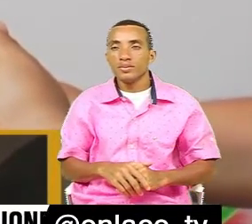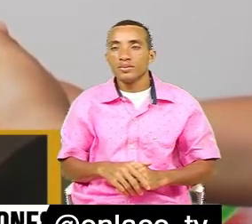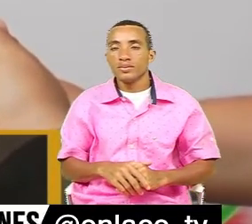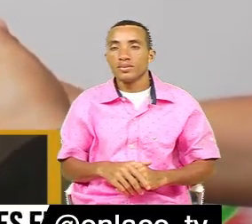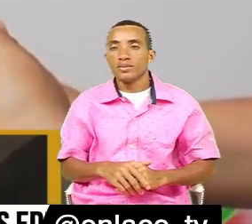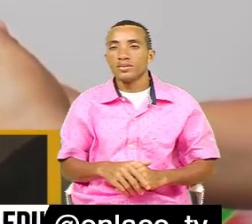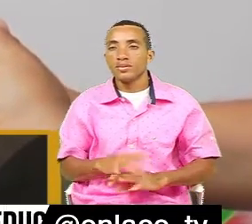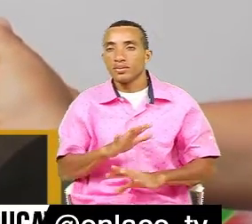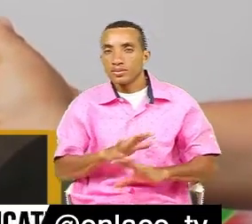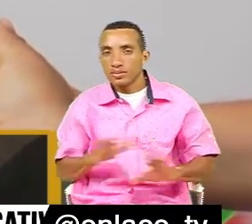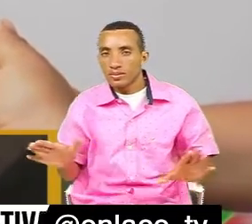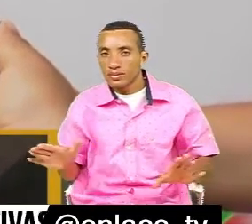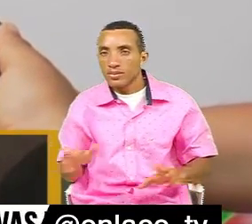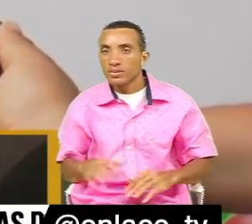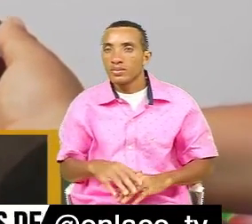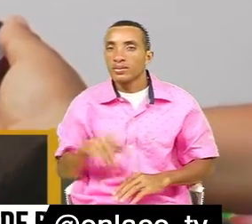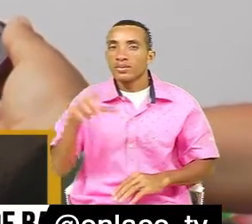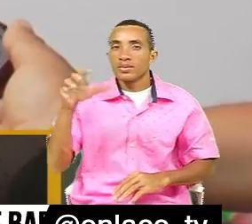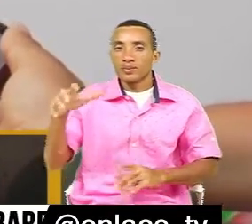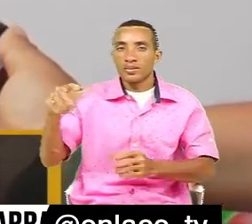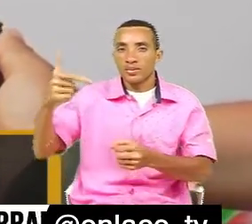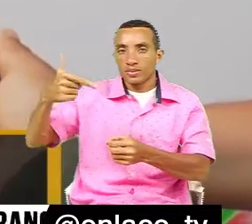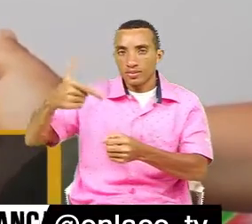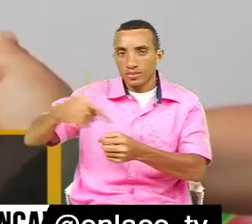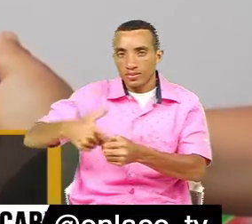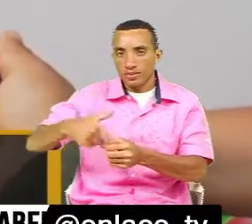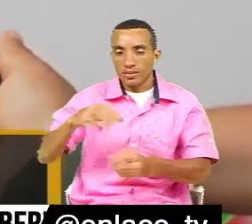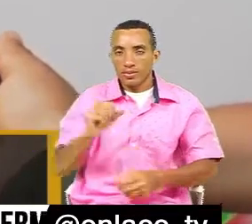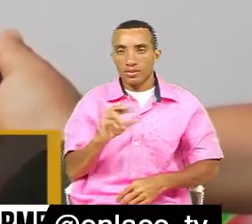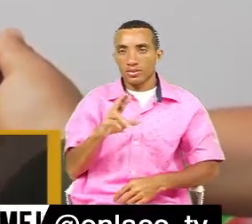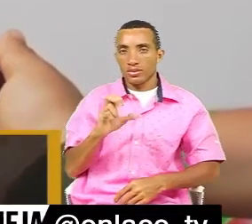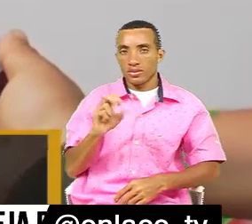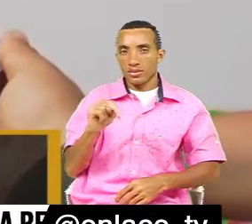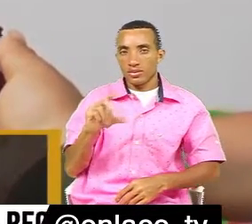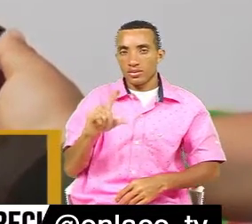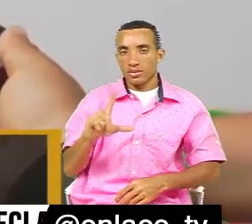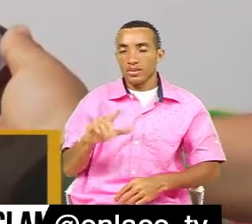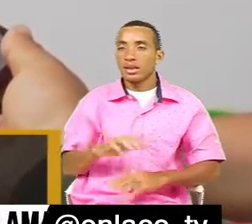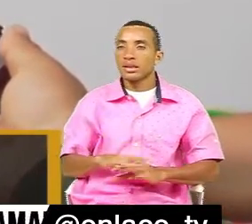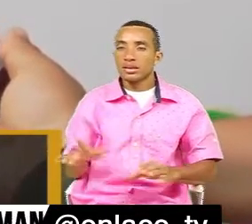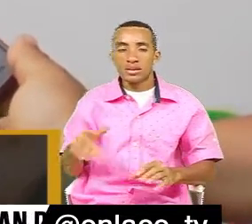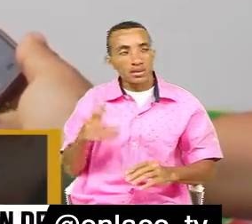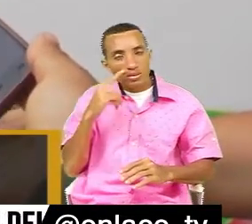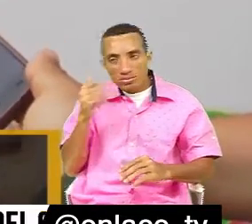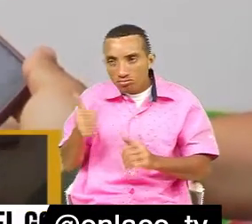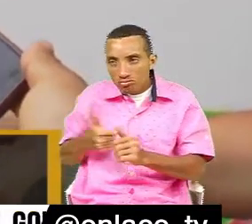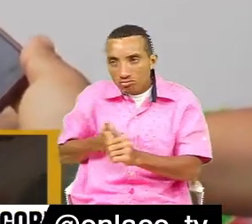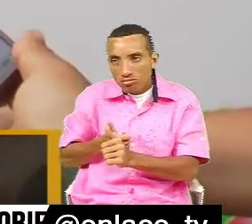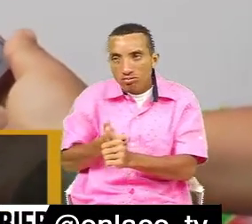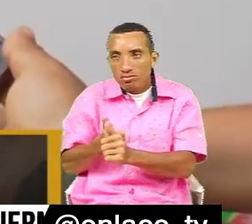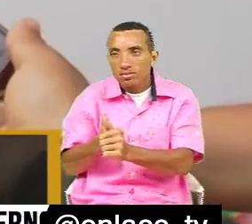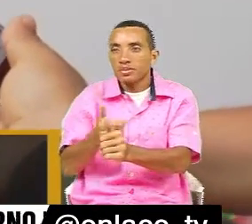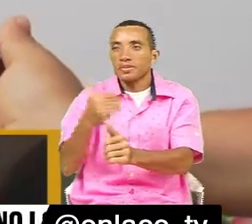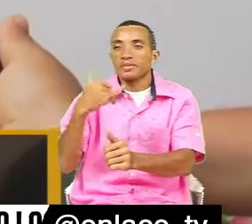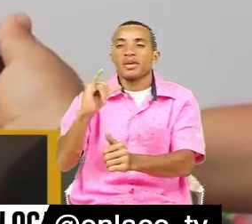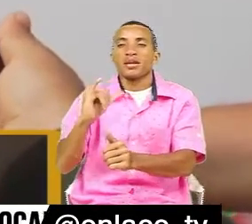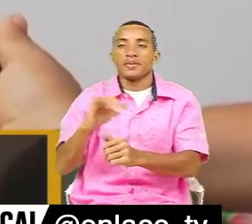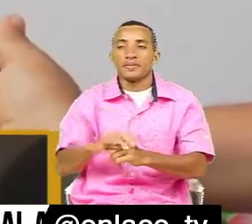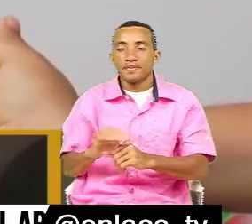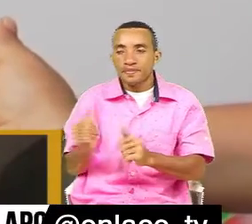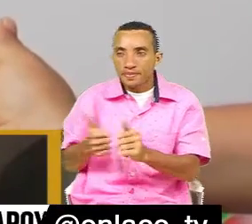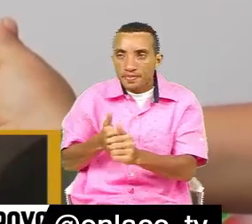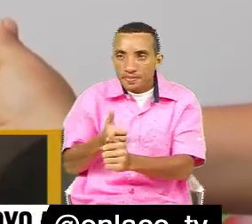en la estación precisamente Arenal, ¿sí? Este era un seguimiento que se le venía realizando, un seguimiento que